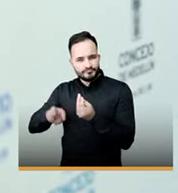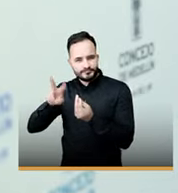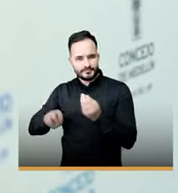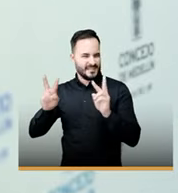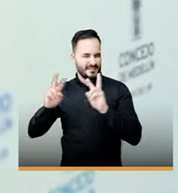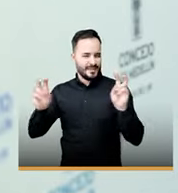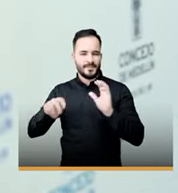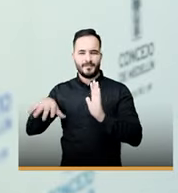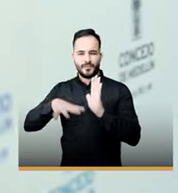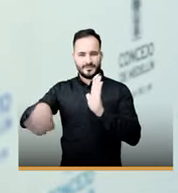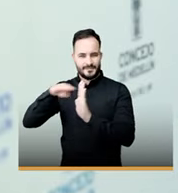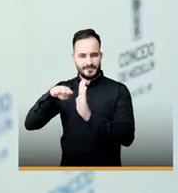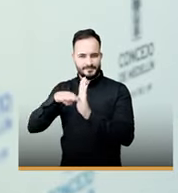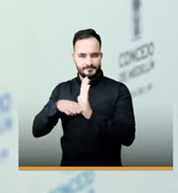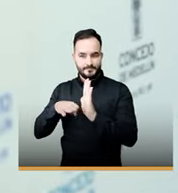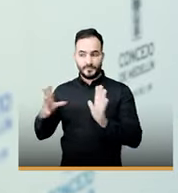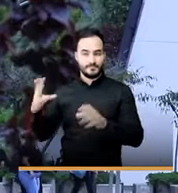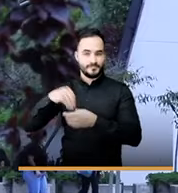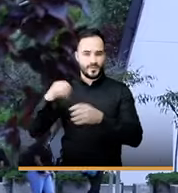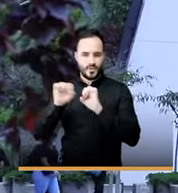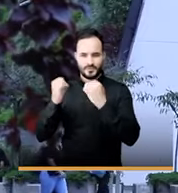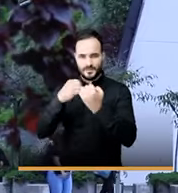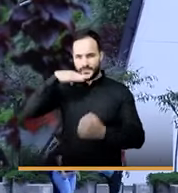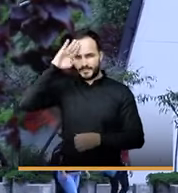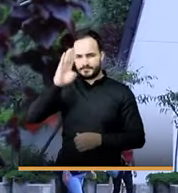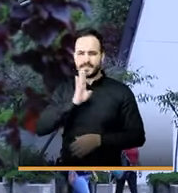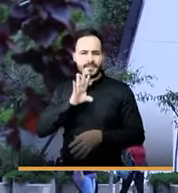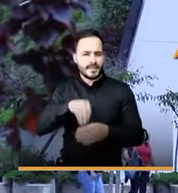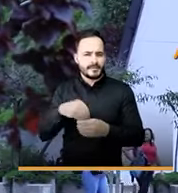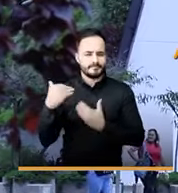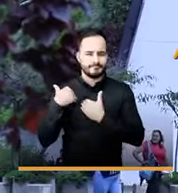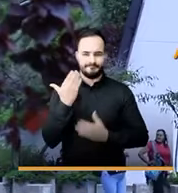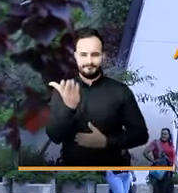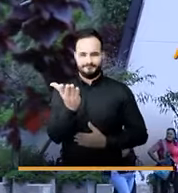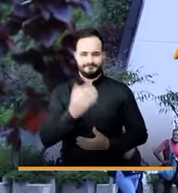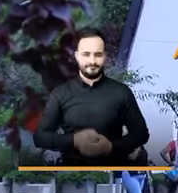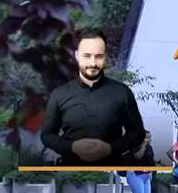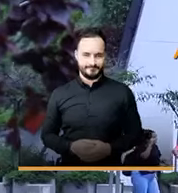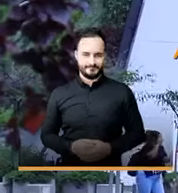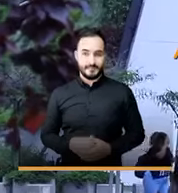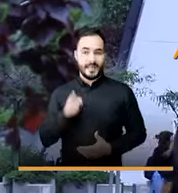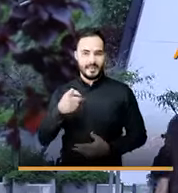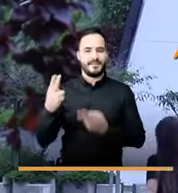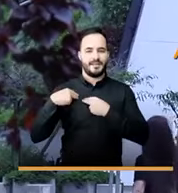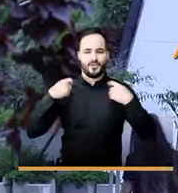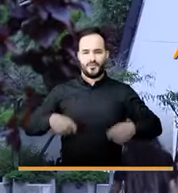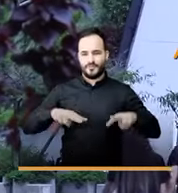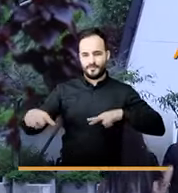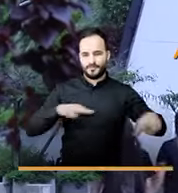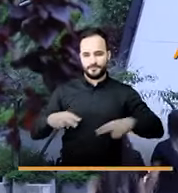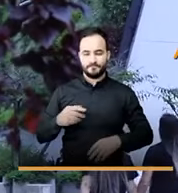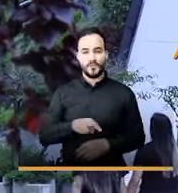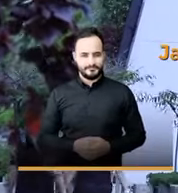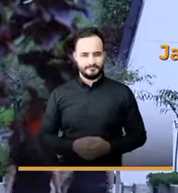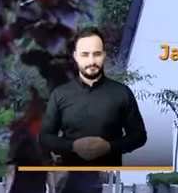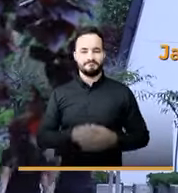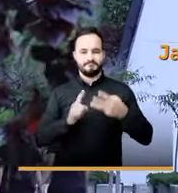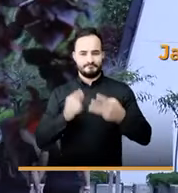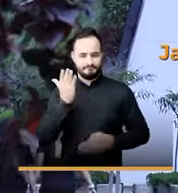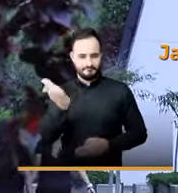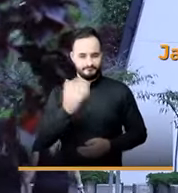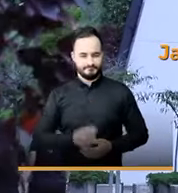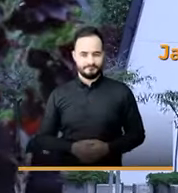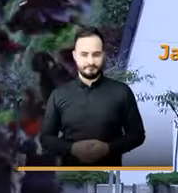El Observatorio de Políticas Públicas del Concejo de Medellín está conformado por los concejales Aura Marlene Arcila Giraldo, quien es la coordinadora,